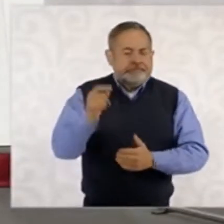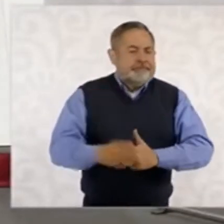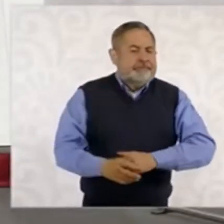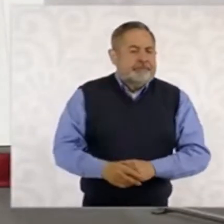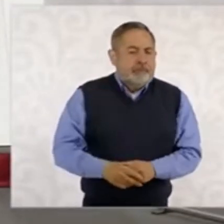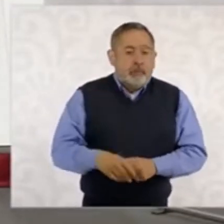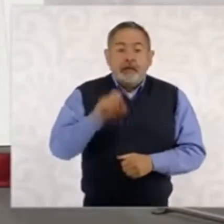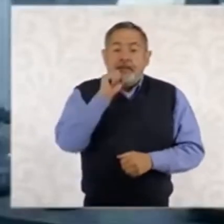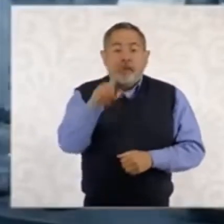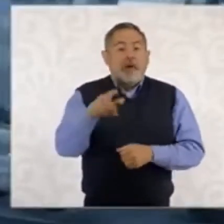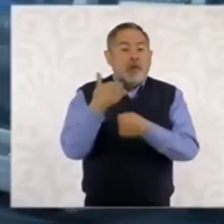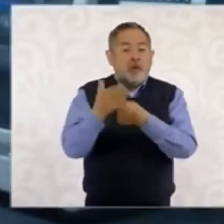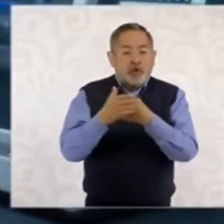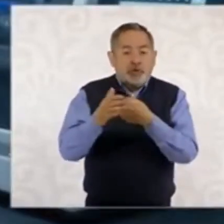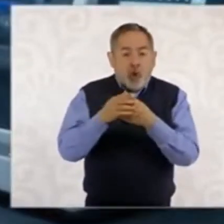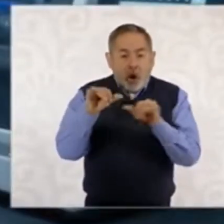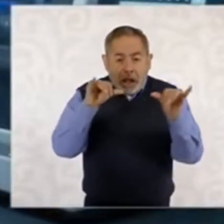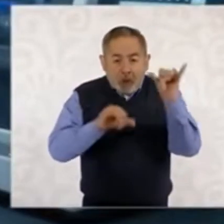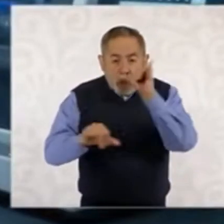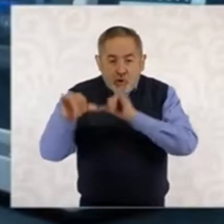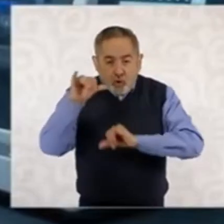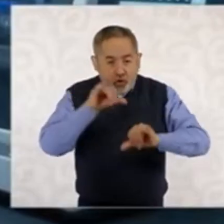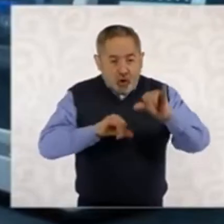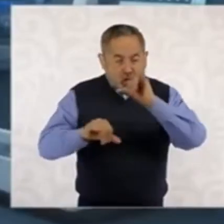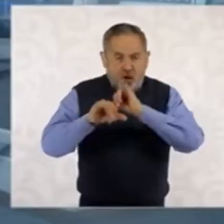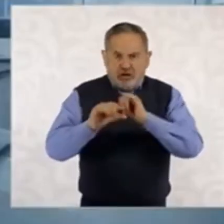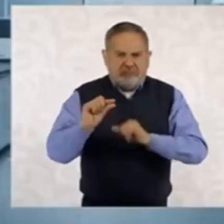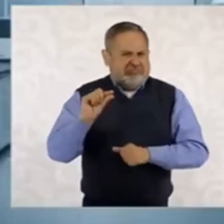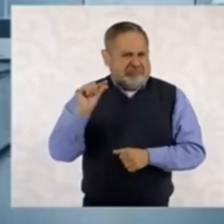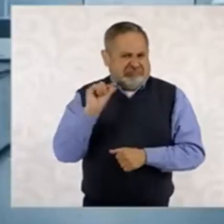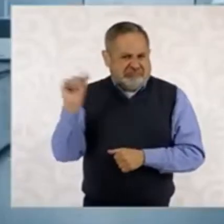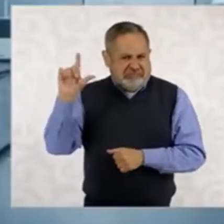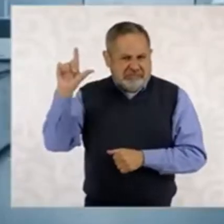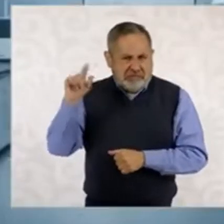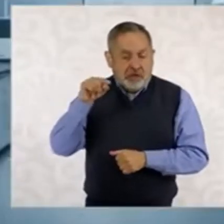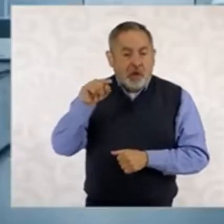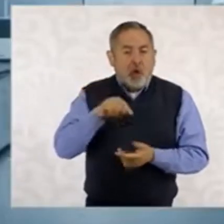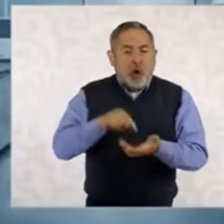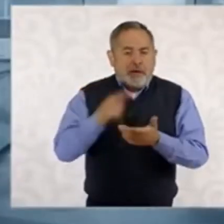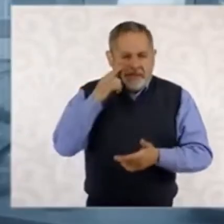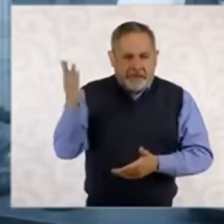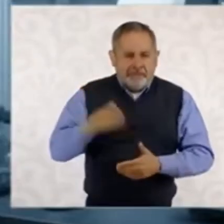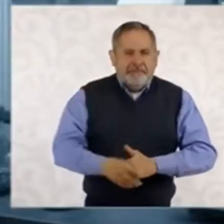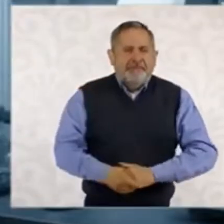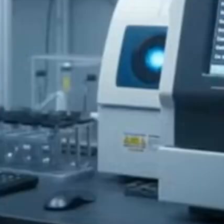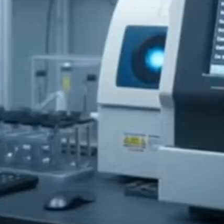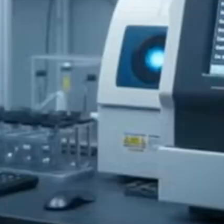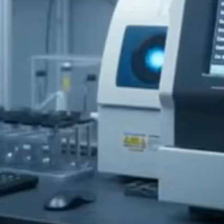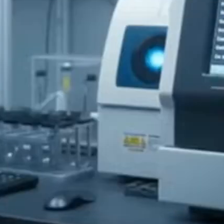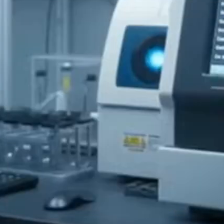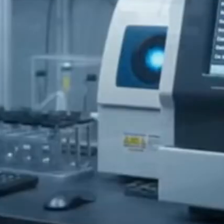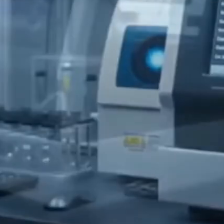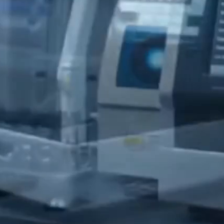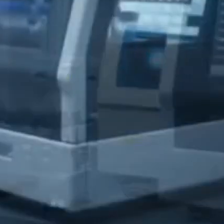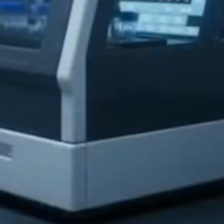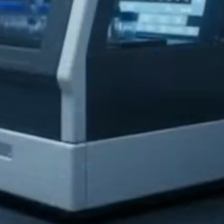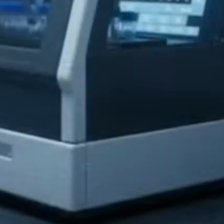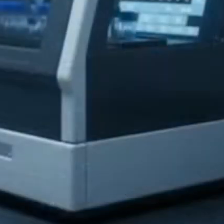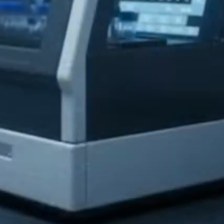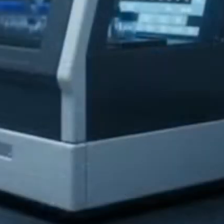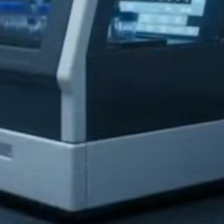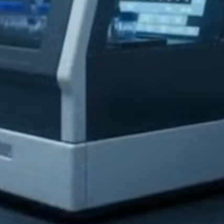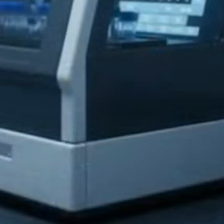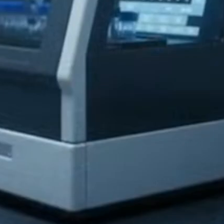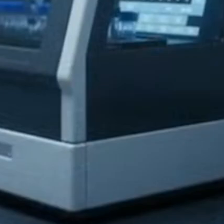También se va a construir un laboratorio especializado en Hermosillo, Sonora, es el fortalecimiento de alguno que ya